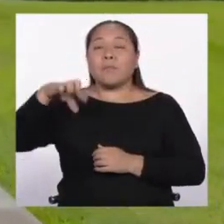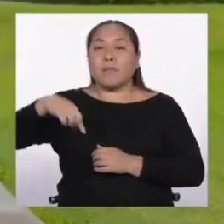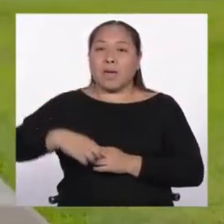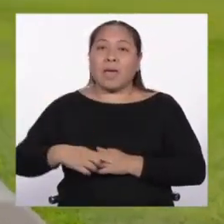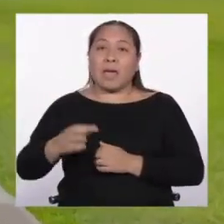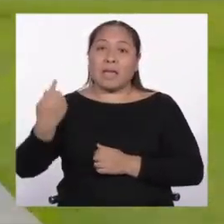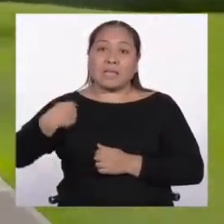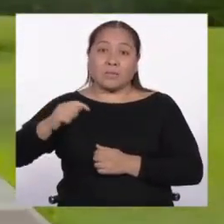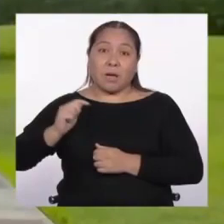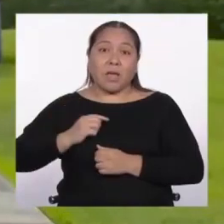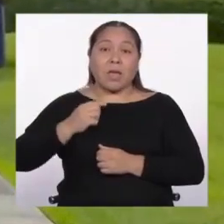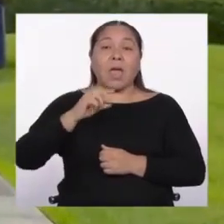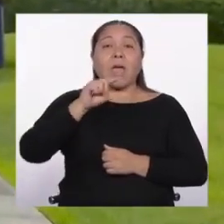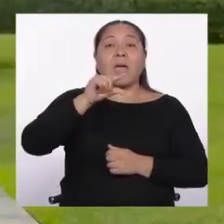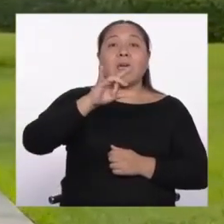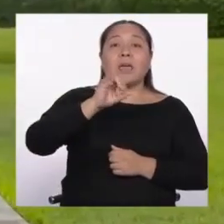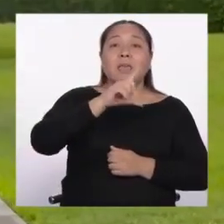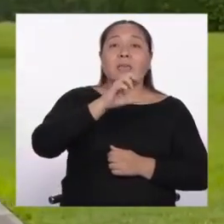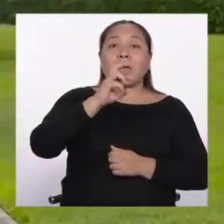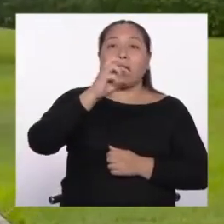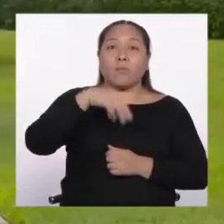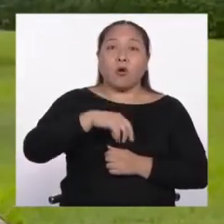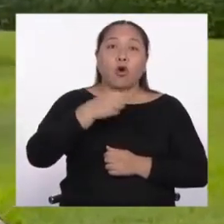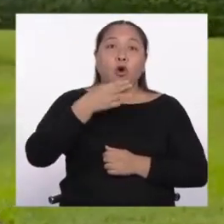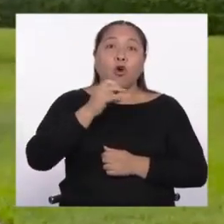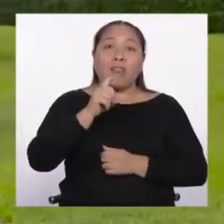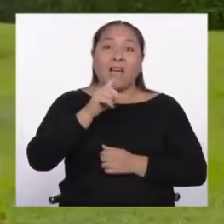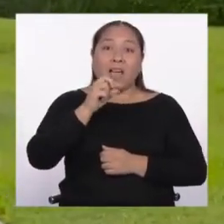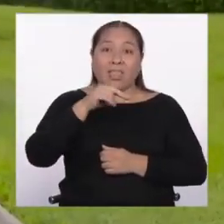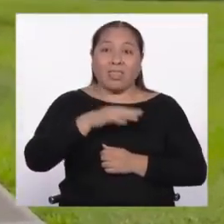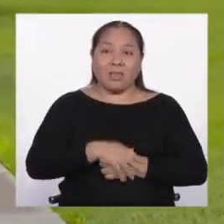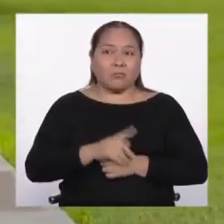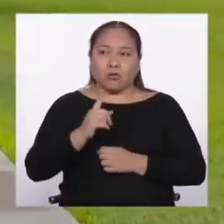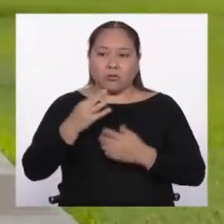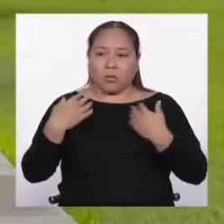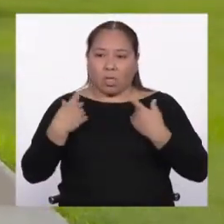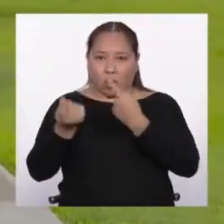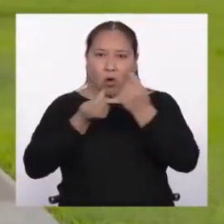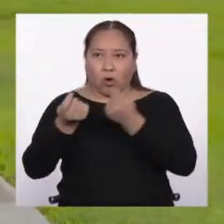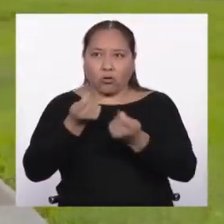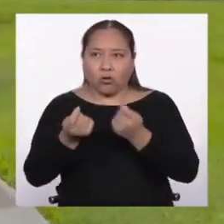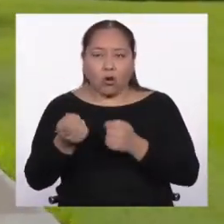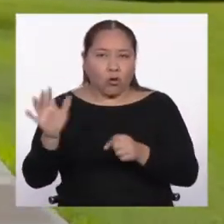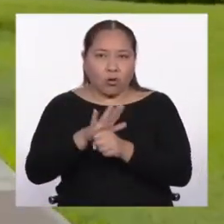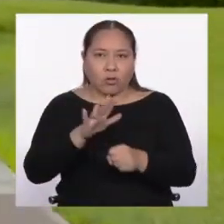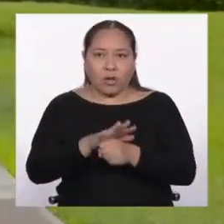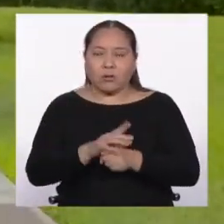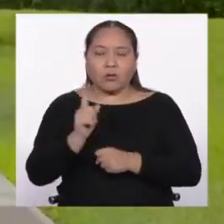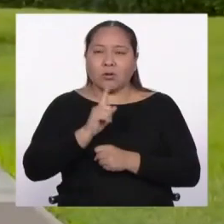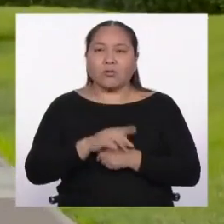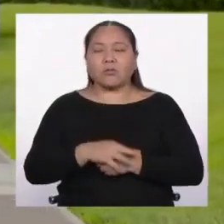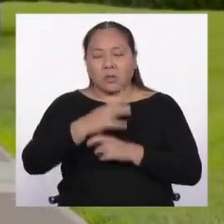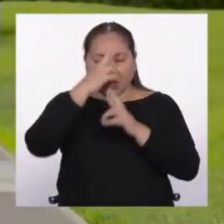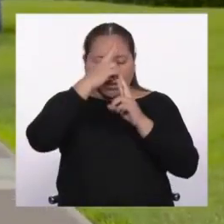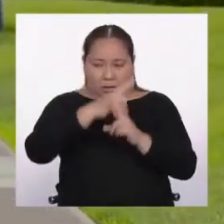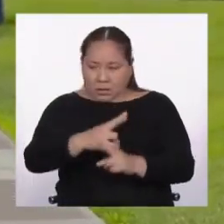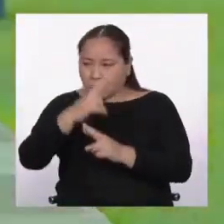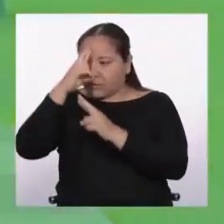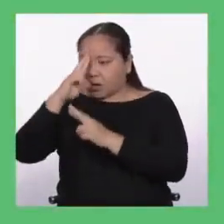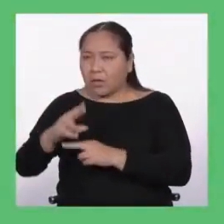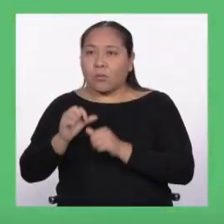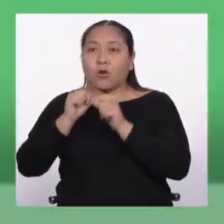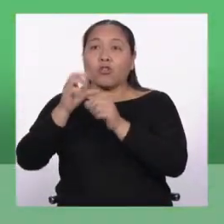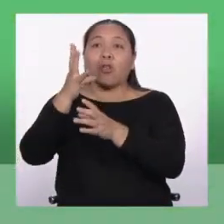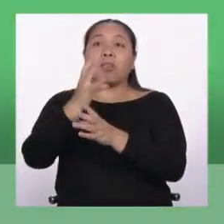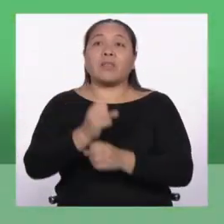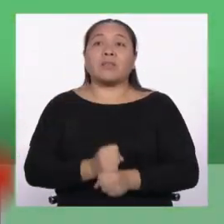Holanda, con la diferencia que ahora son personas que no llevan ningún régimen autoritario, sino más bien se debe principalmente a una cuestión de respeto por seguir la tradición.